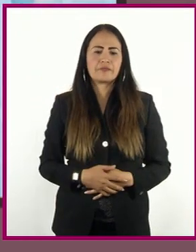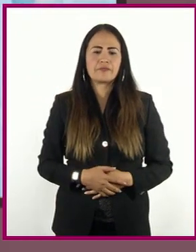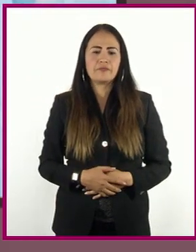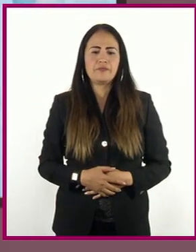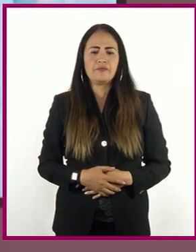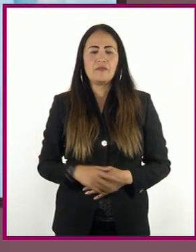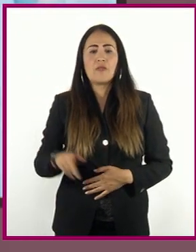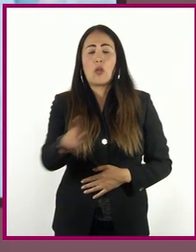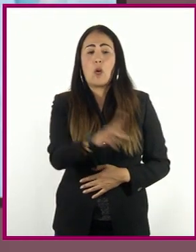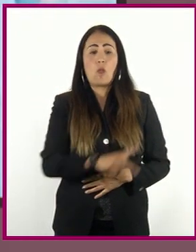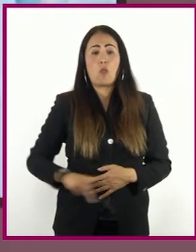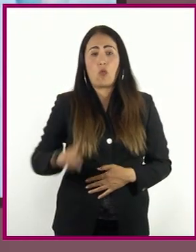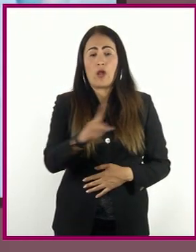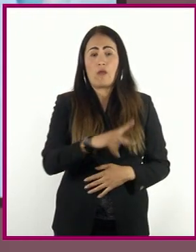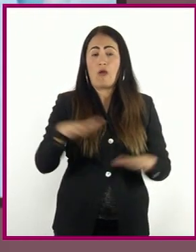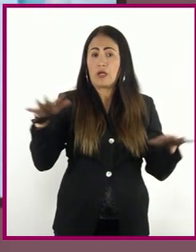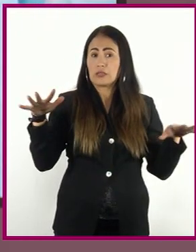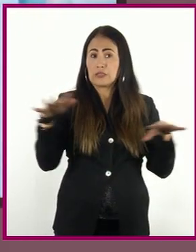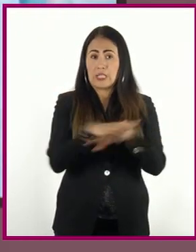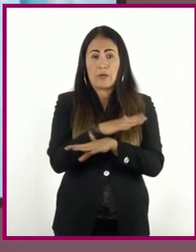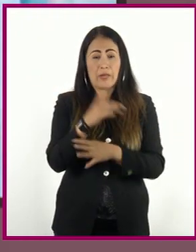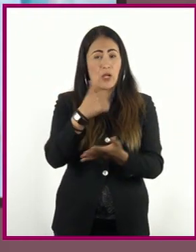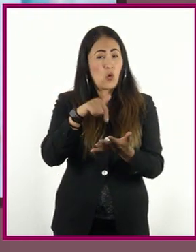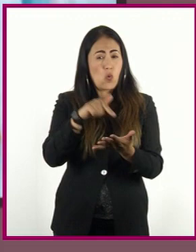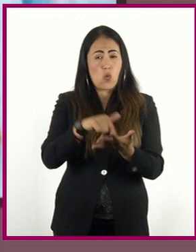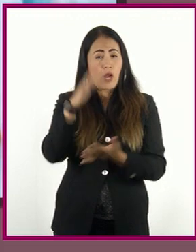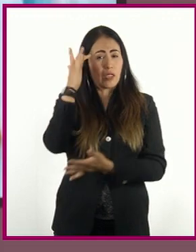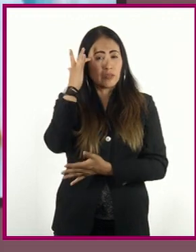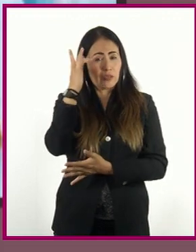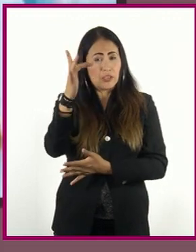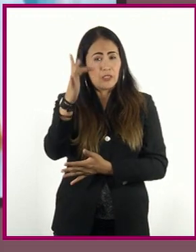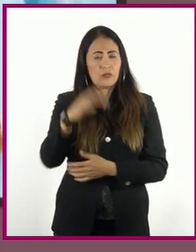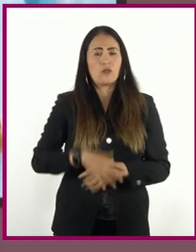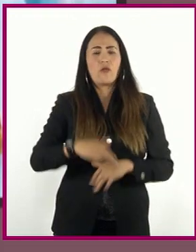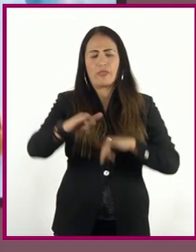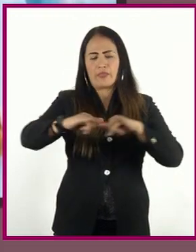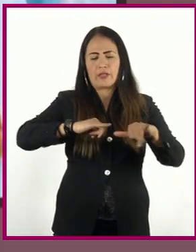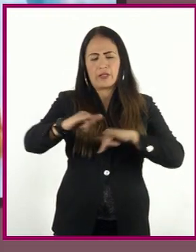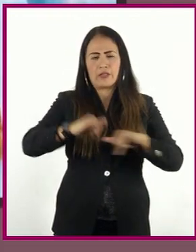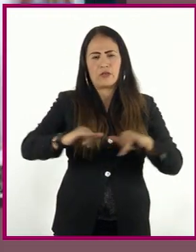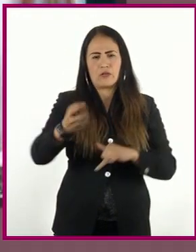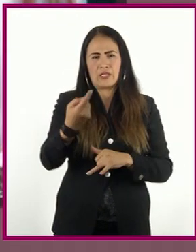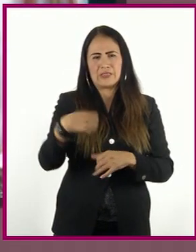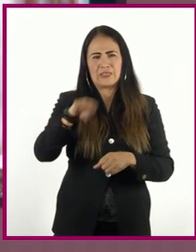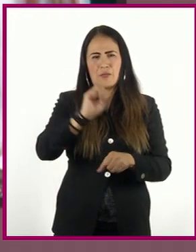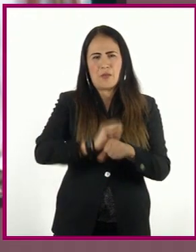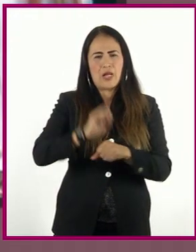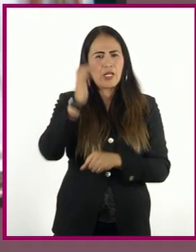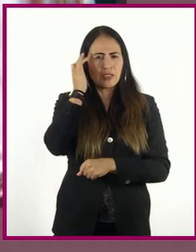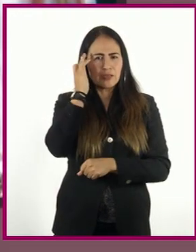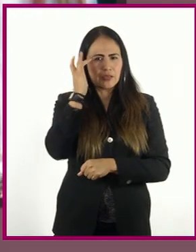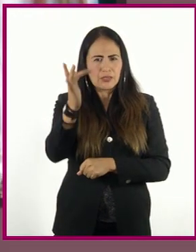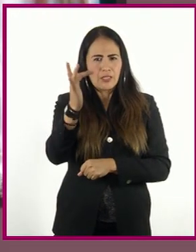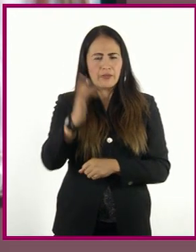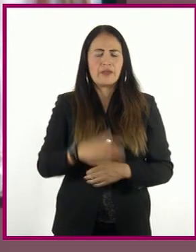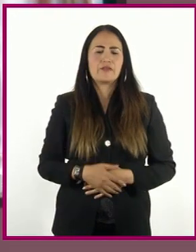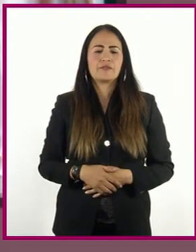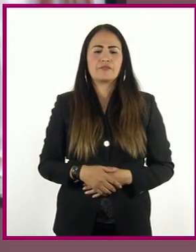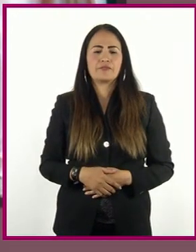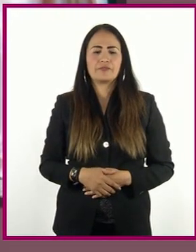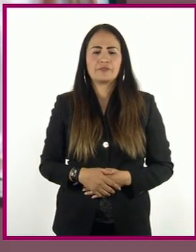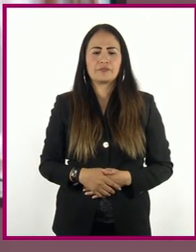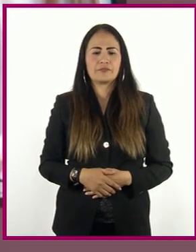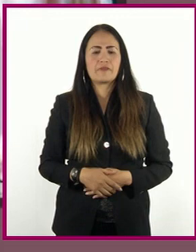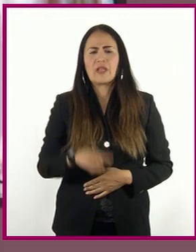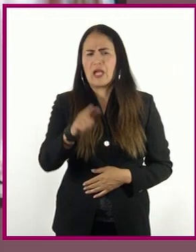El pueblo se convierte en el espacio sagrado, en el territorio de la Semana Santa. Los misterios se hacen